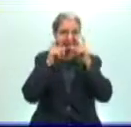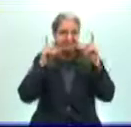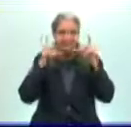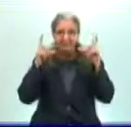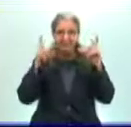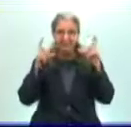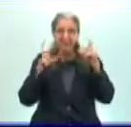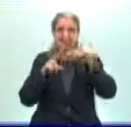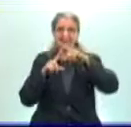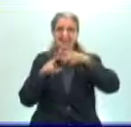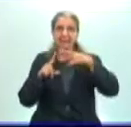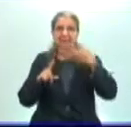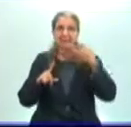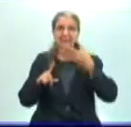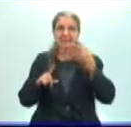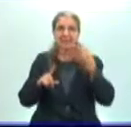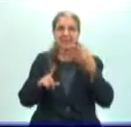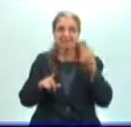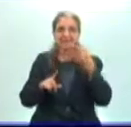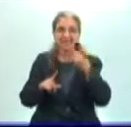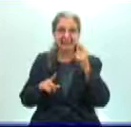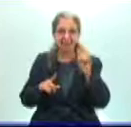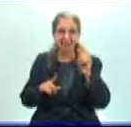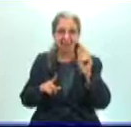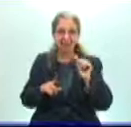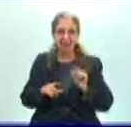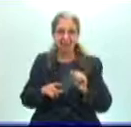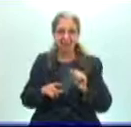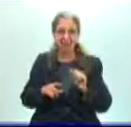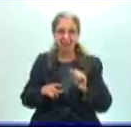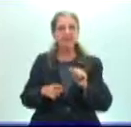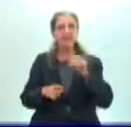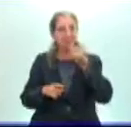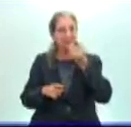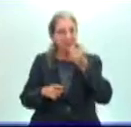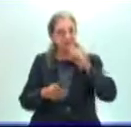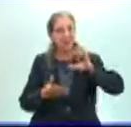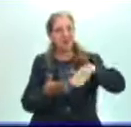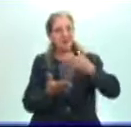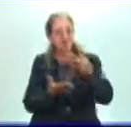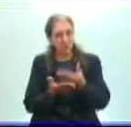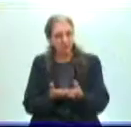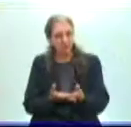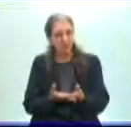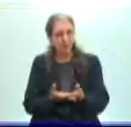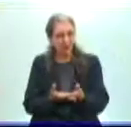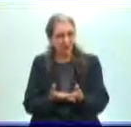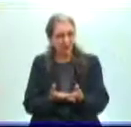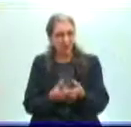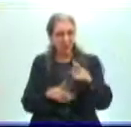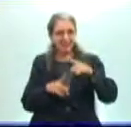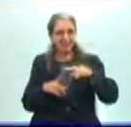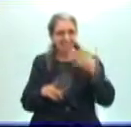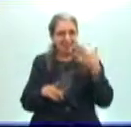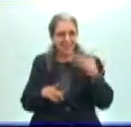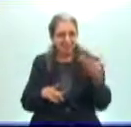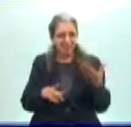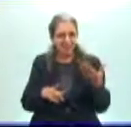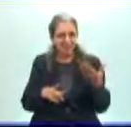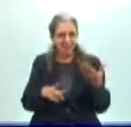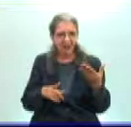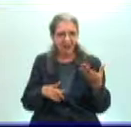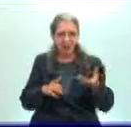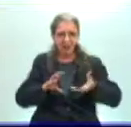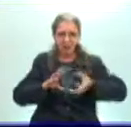sobre Pitágoras. ¿Saben ustedes que es posible demostrar el teorema de Pitágoras utilizando las fichas